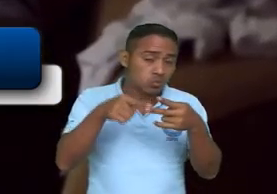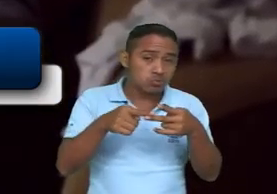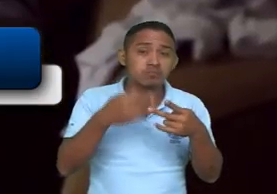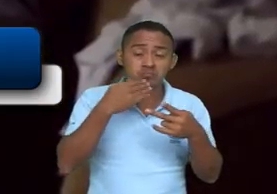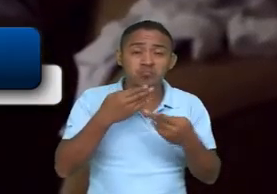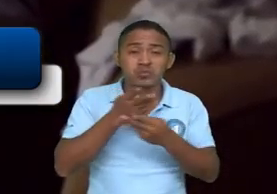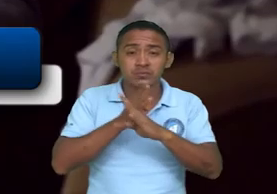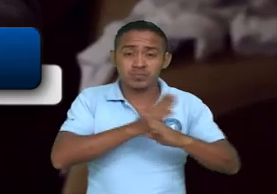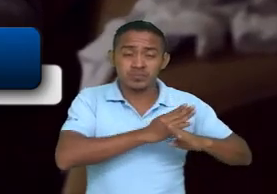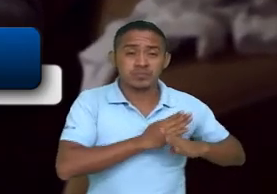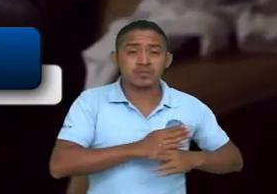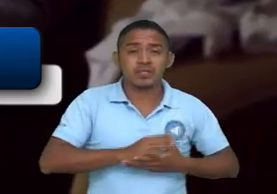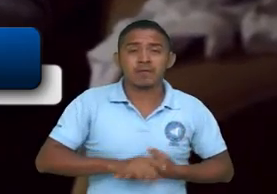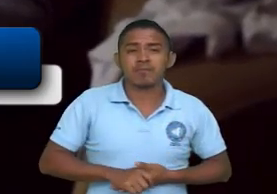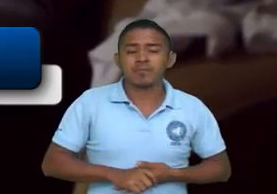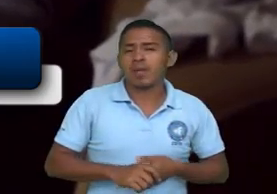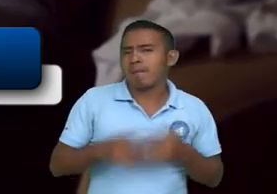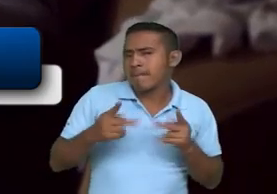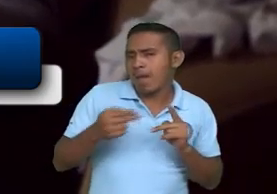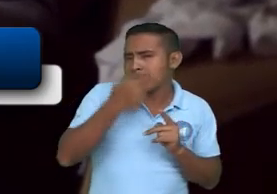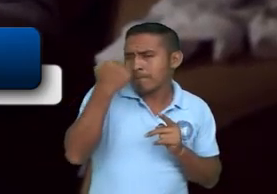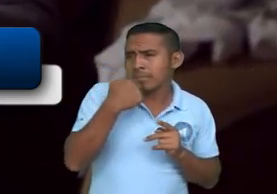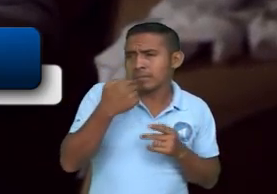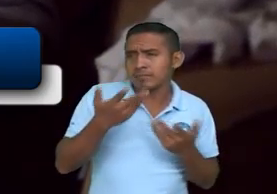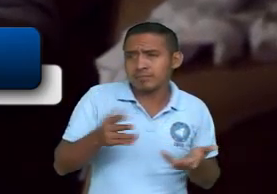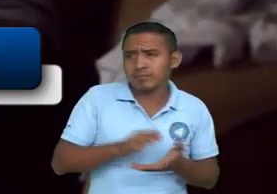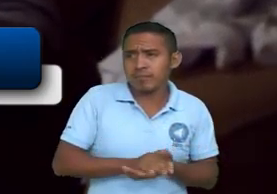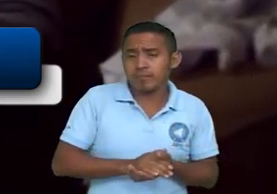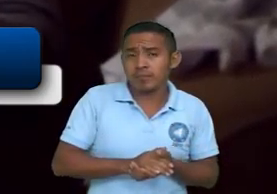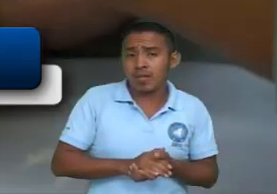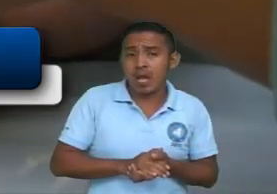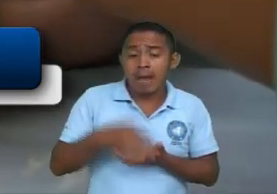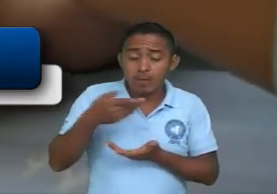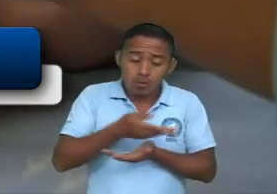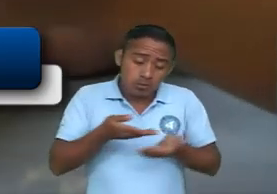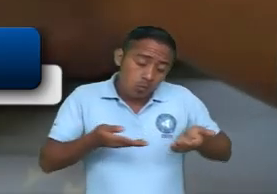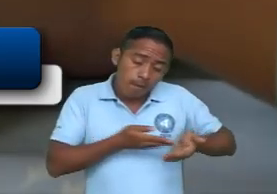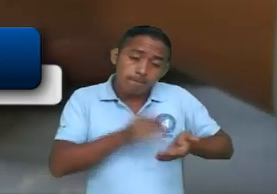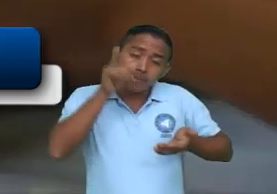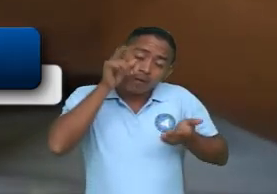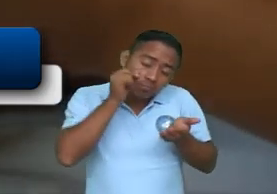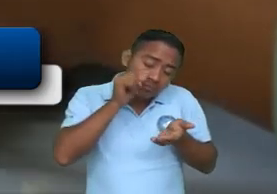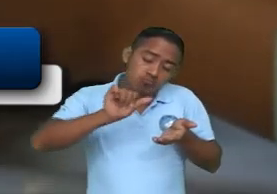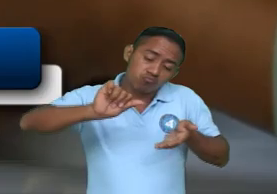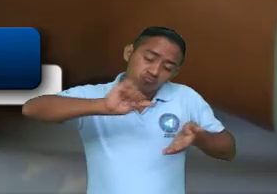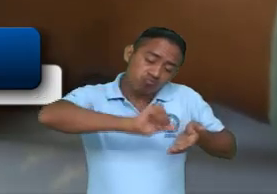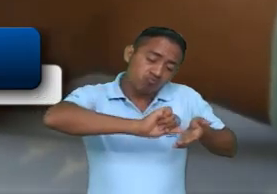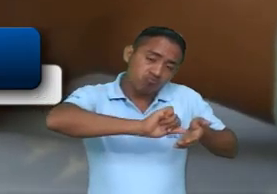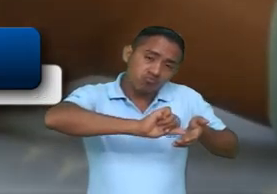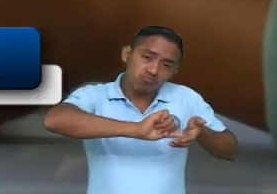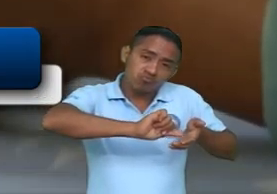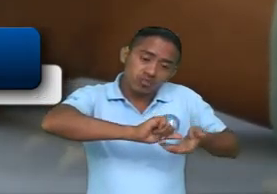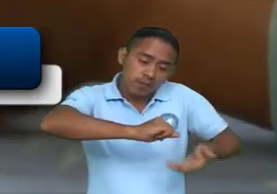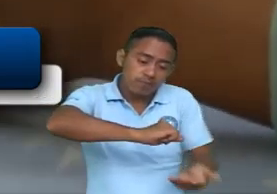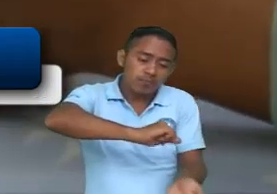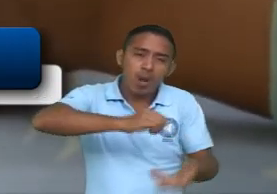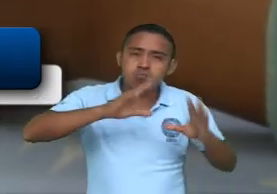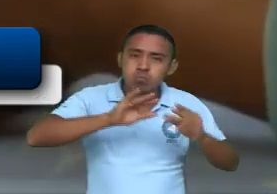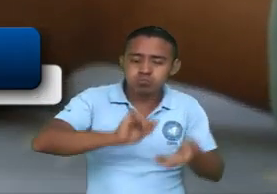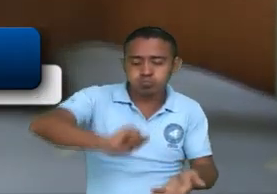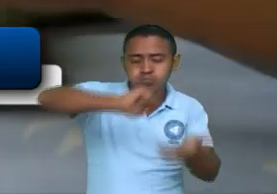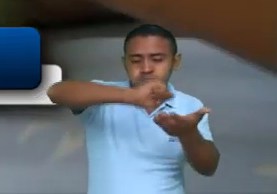Y la utilización del biberón, que era lo que estábamos mencionando, fortalece los músculos de la boca, evita que la lengua se protruya hacia